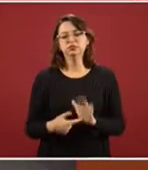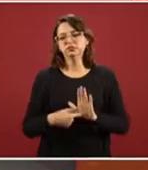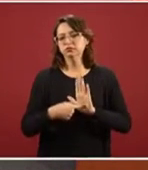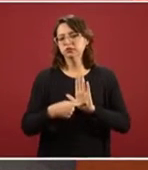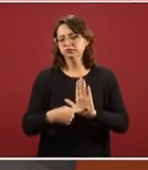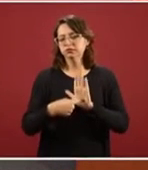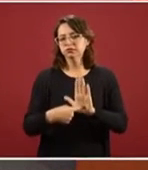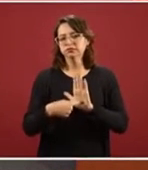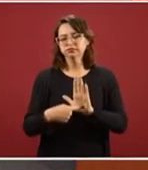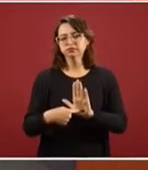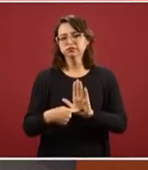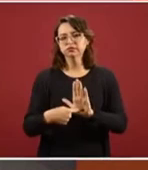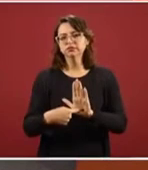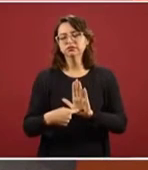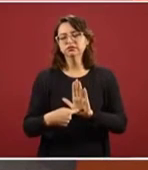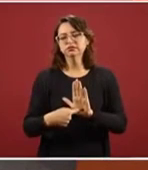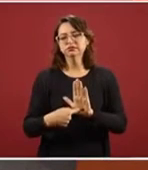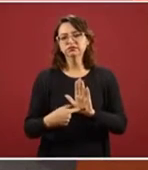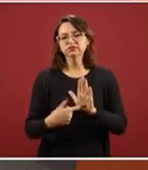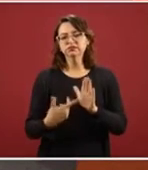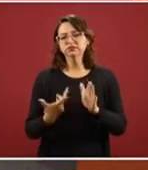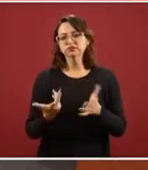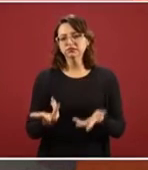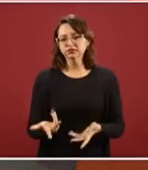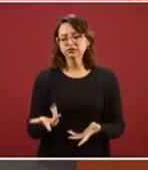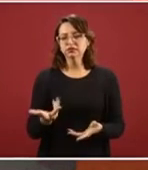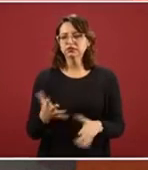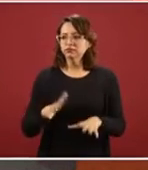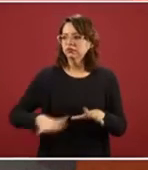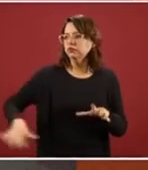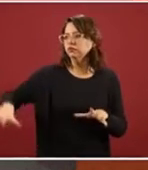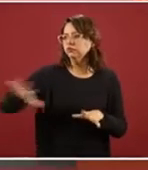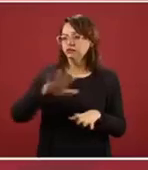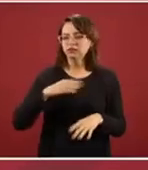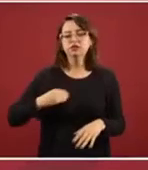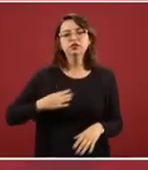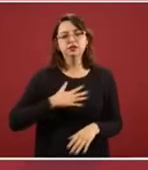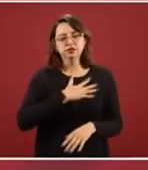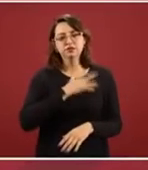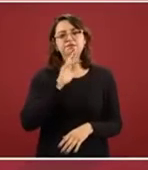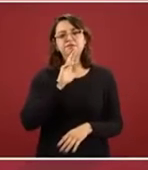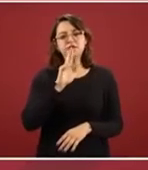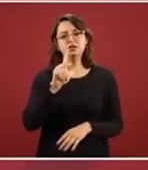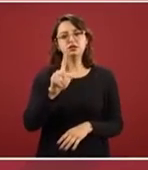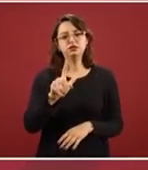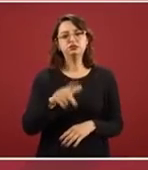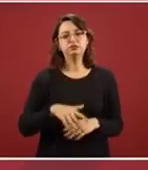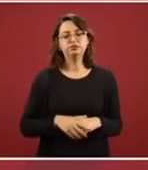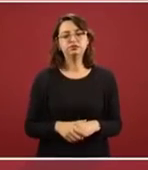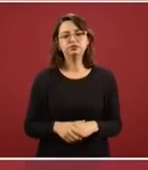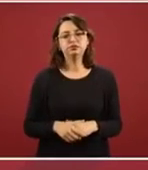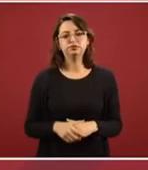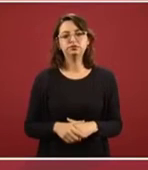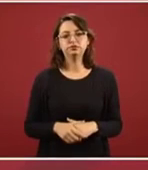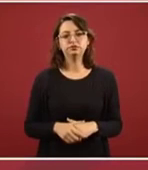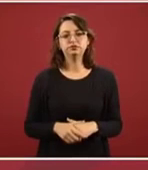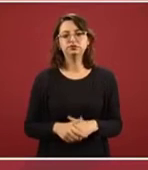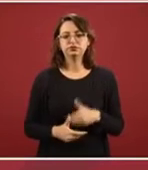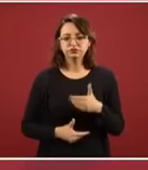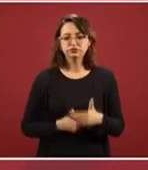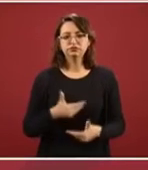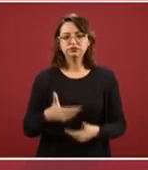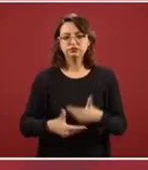reflejando el que hay bienestar en la población, lo que está